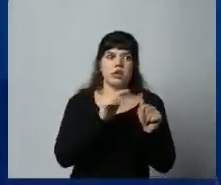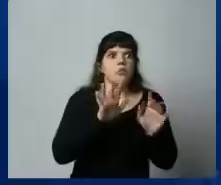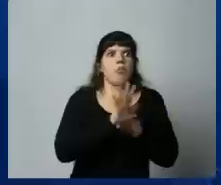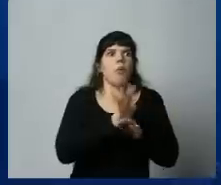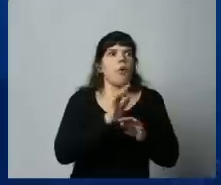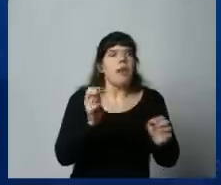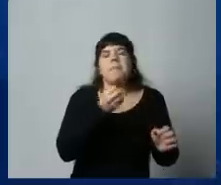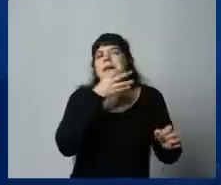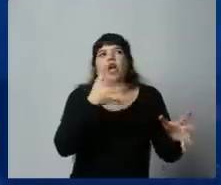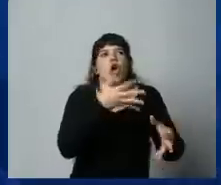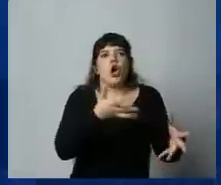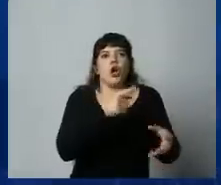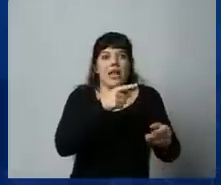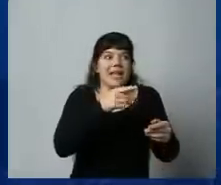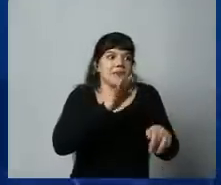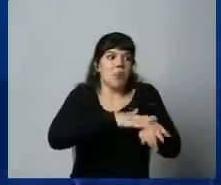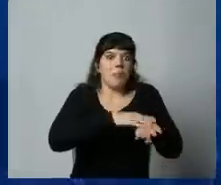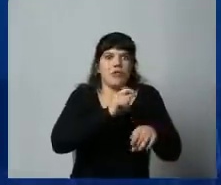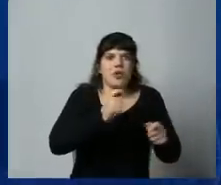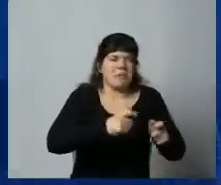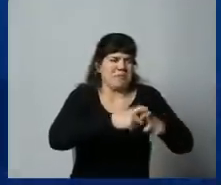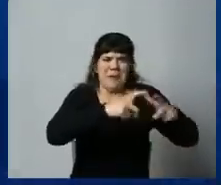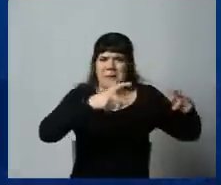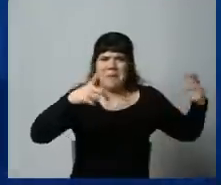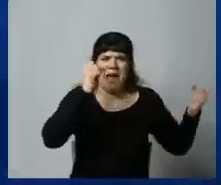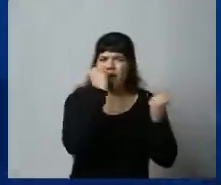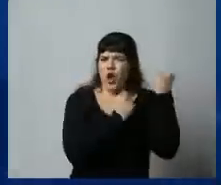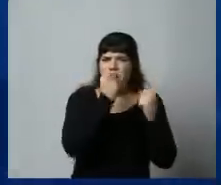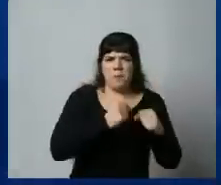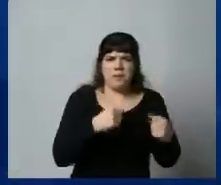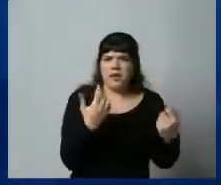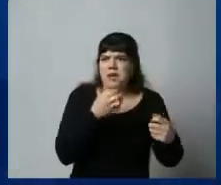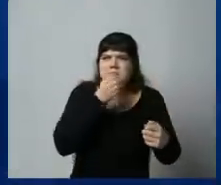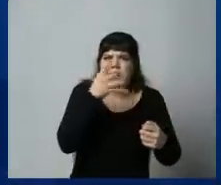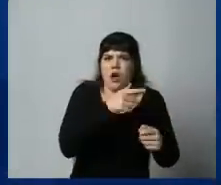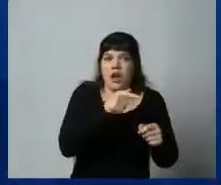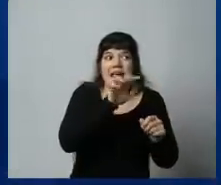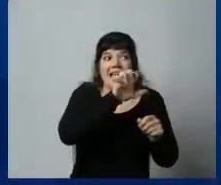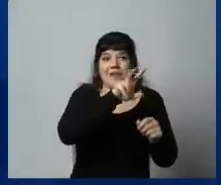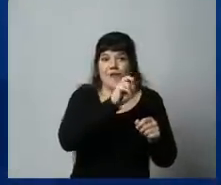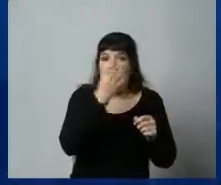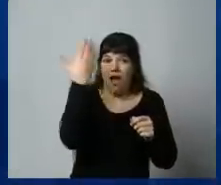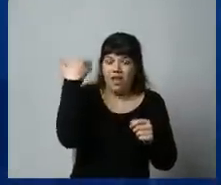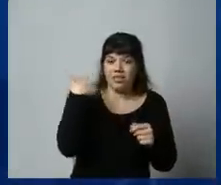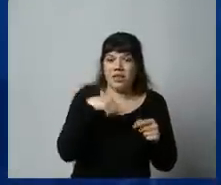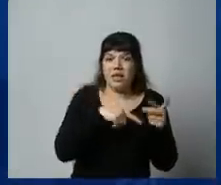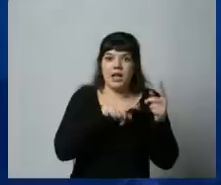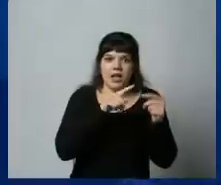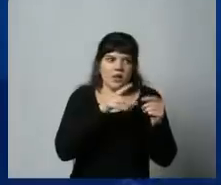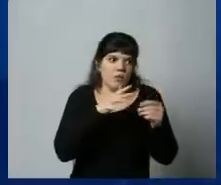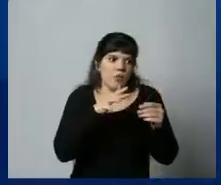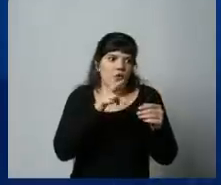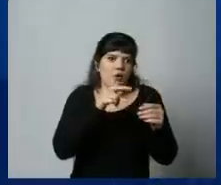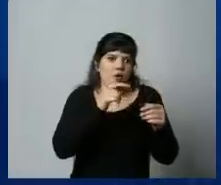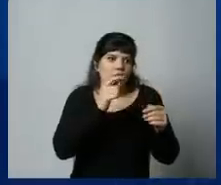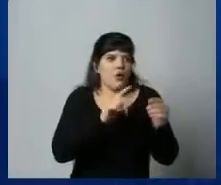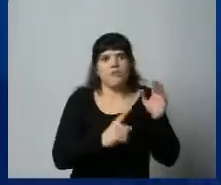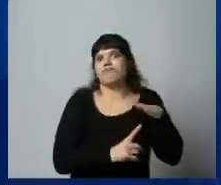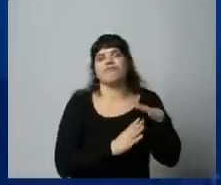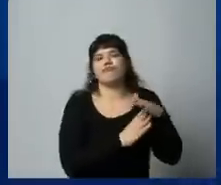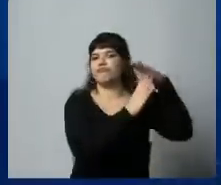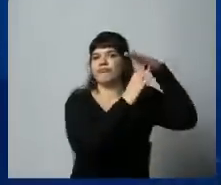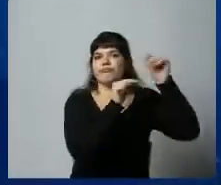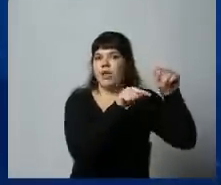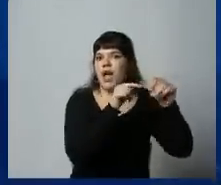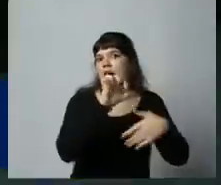boliviano fue el país que más creció en promedio en la región durante las presidencias de Evo Morales que lo pusieron a la cabeza de latinoamérica